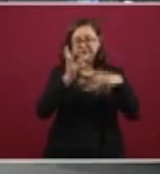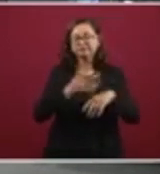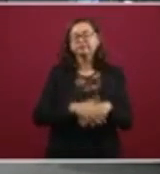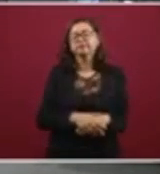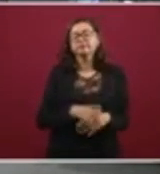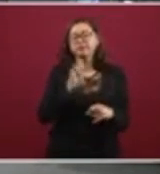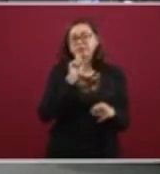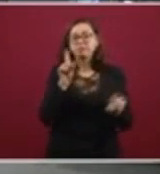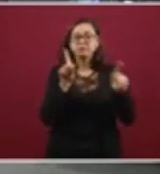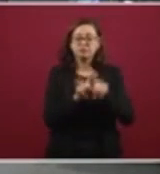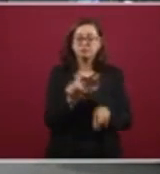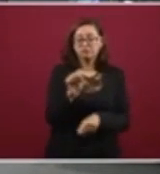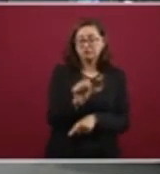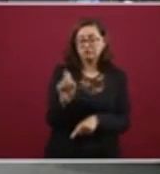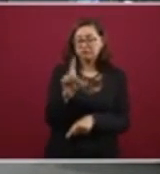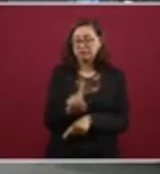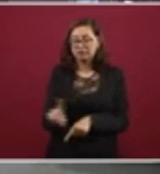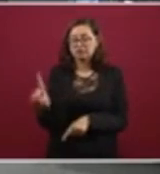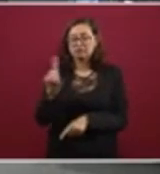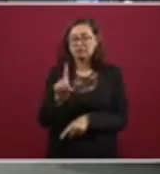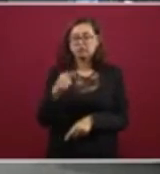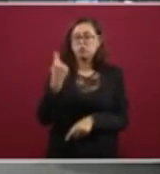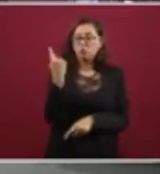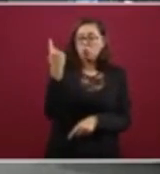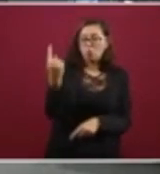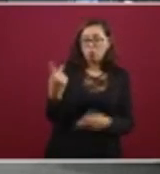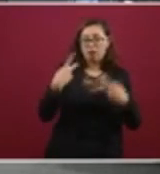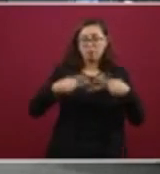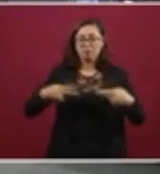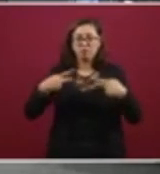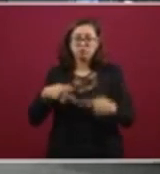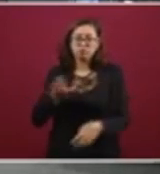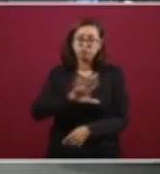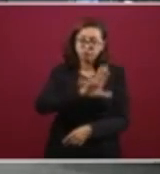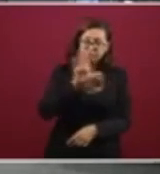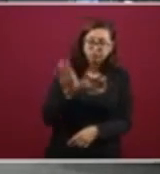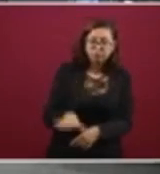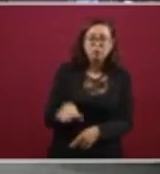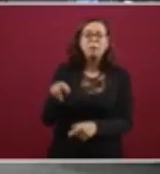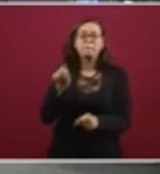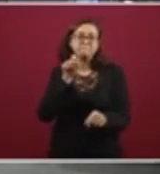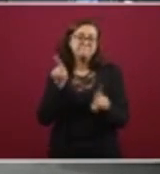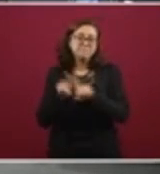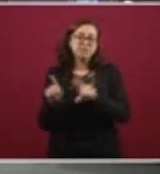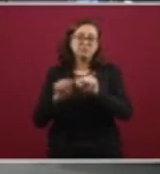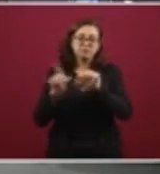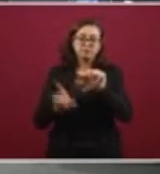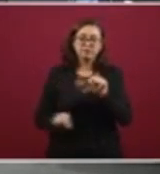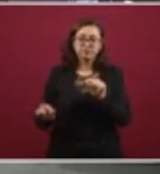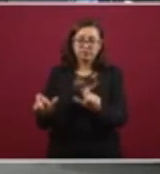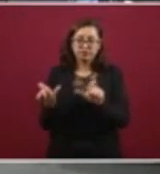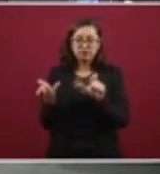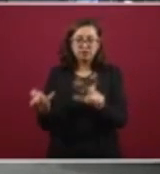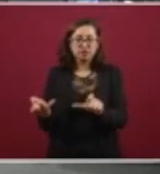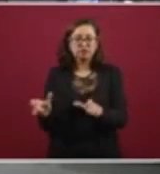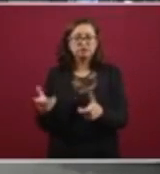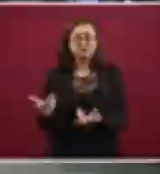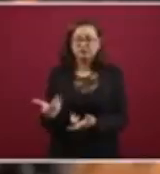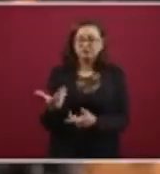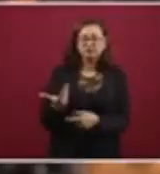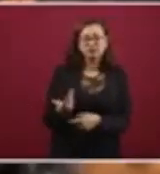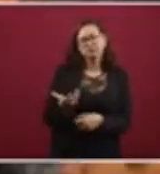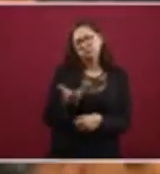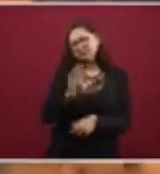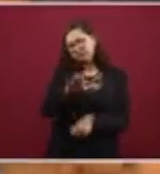se registró la baja de un efectivo durante un operativo de la Guardia Nacional. Preguntarle qué